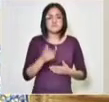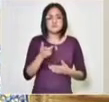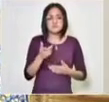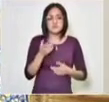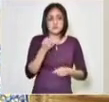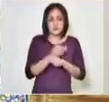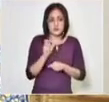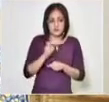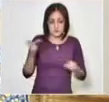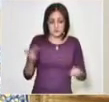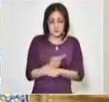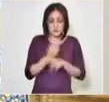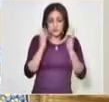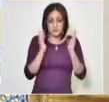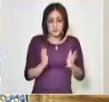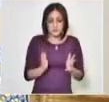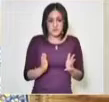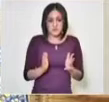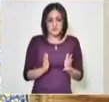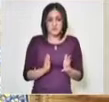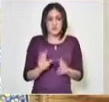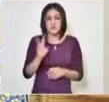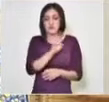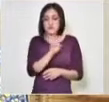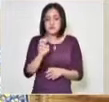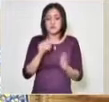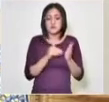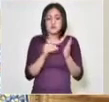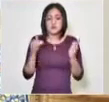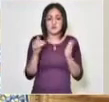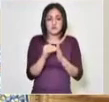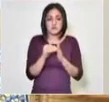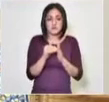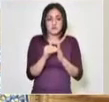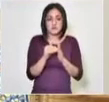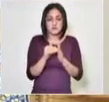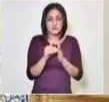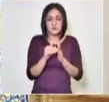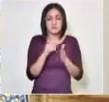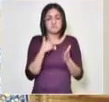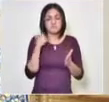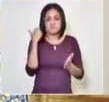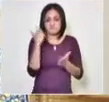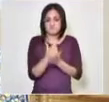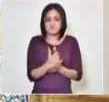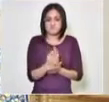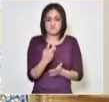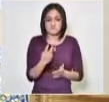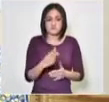esto ocurre, nosotros le metimos 200 millones de pesos al año.